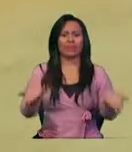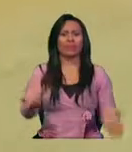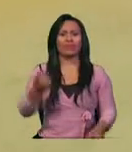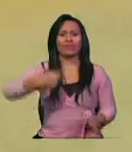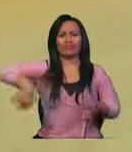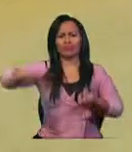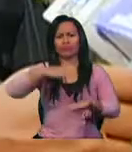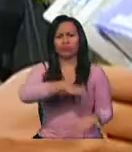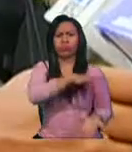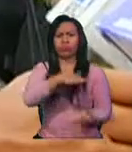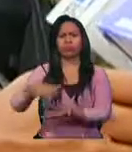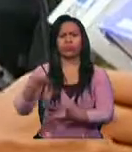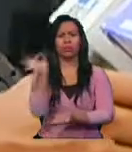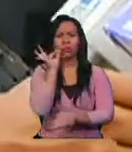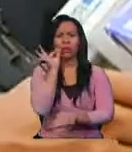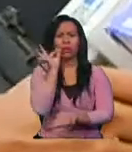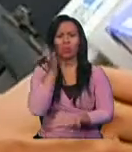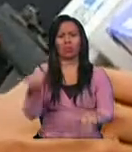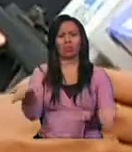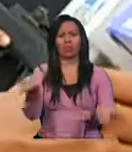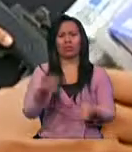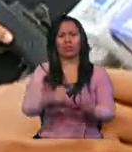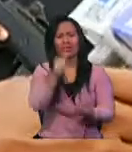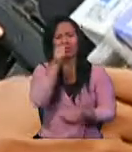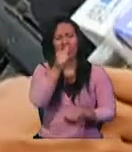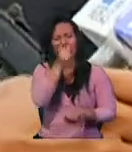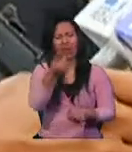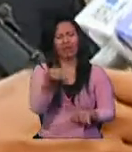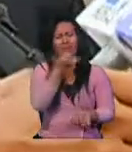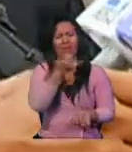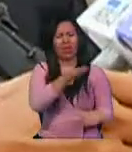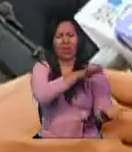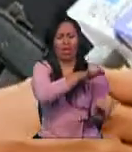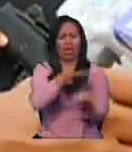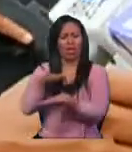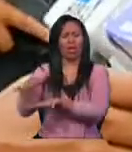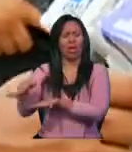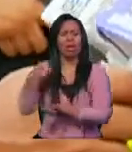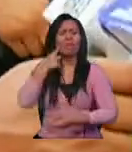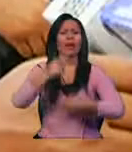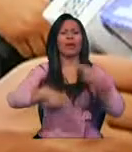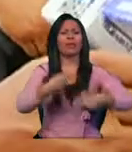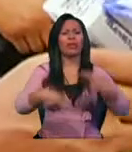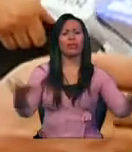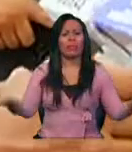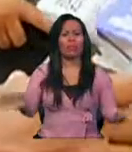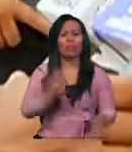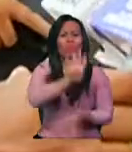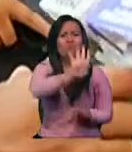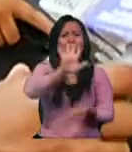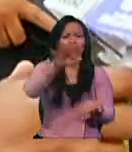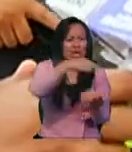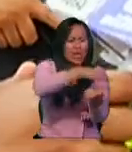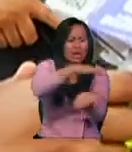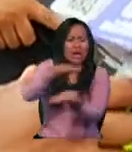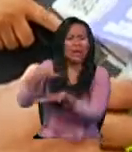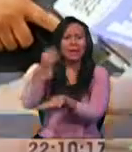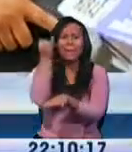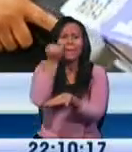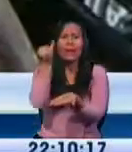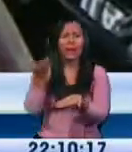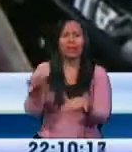intervención policiales, tenemos el decomiso de 45 paquetes de una sustancia verdosa, posiblemente